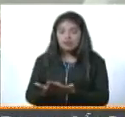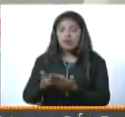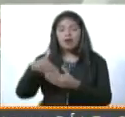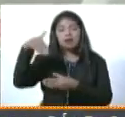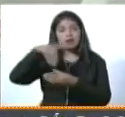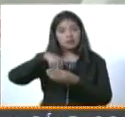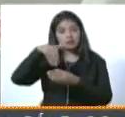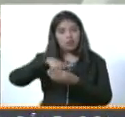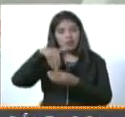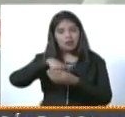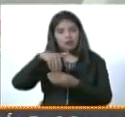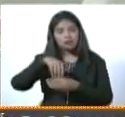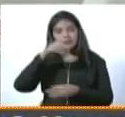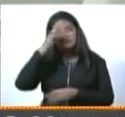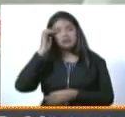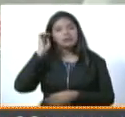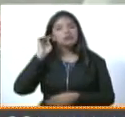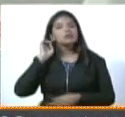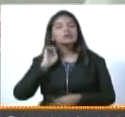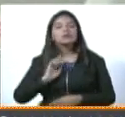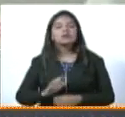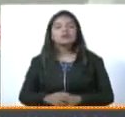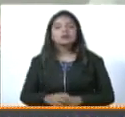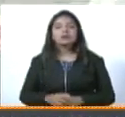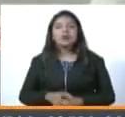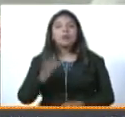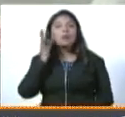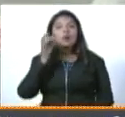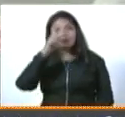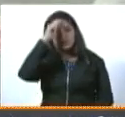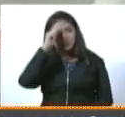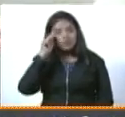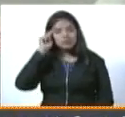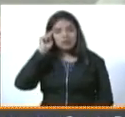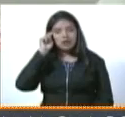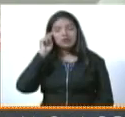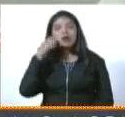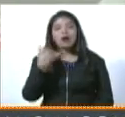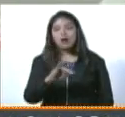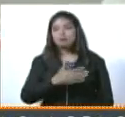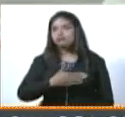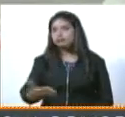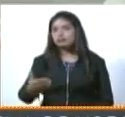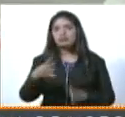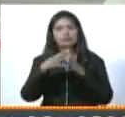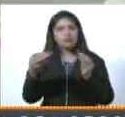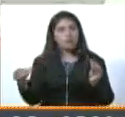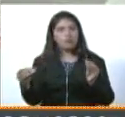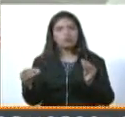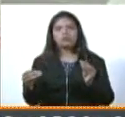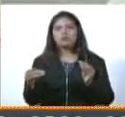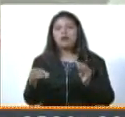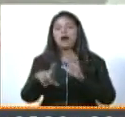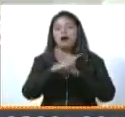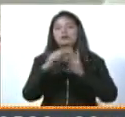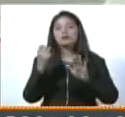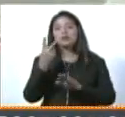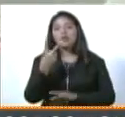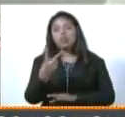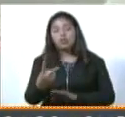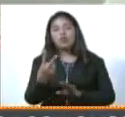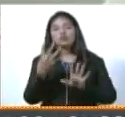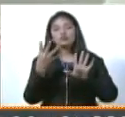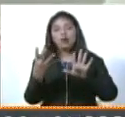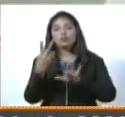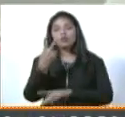Electoral, dirigido por la rectora Tibisay Lucena, quien tiene todas las potestades constitucionales, en el artículo 292,